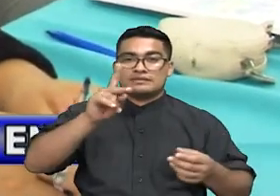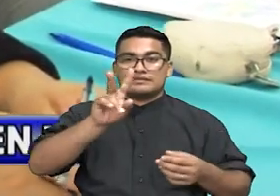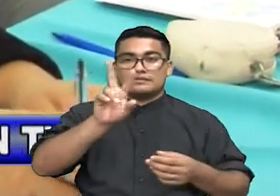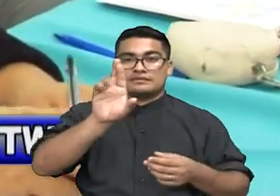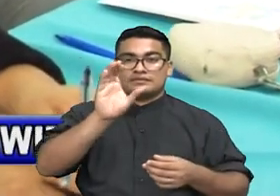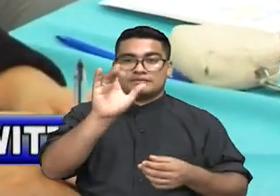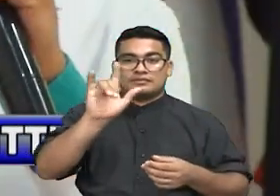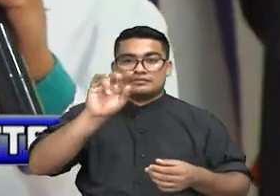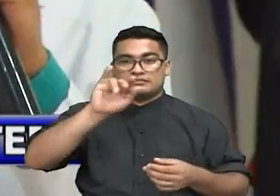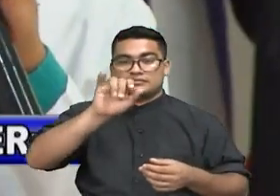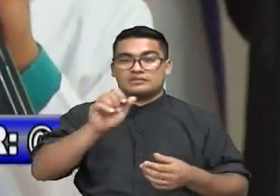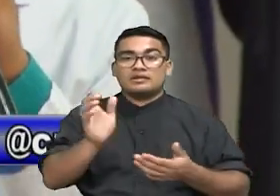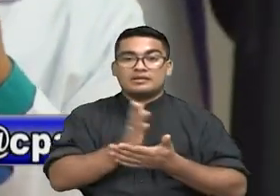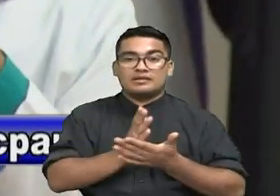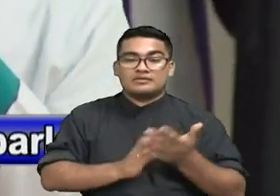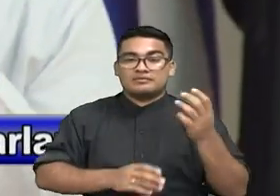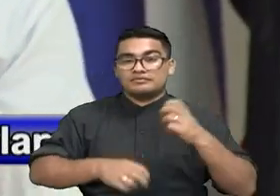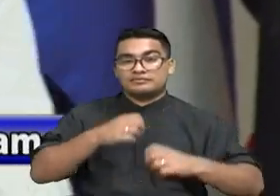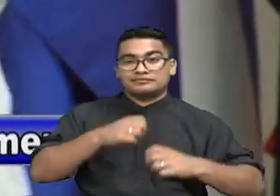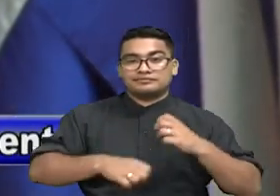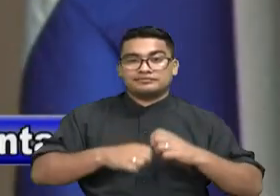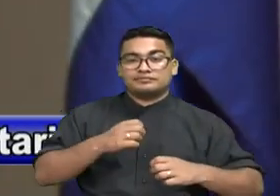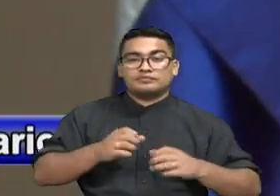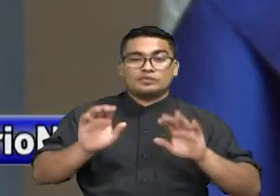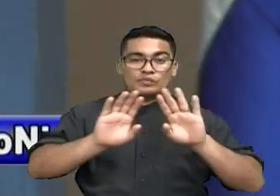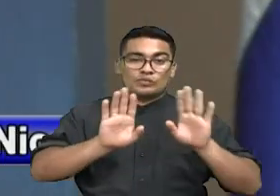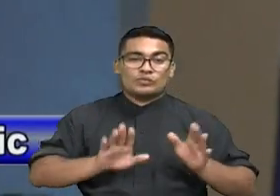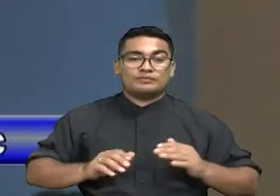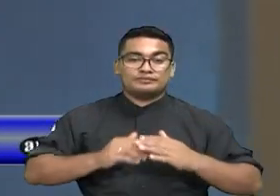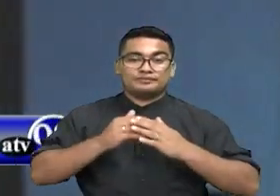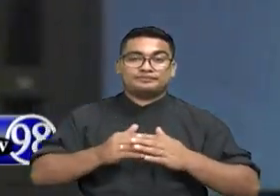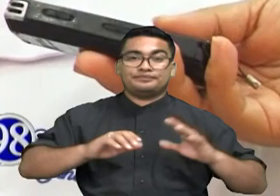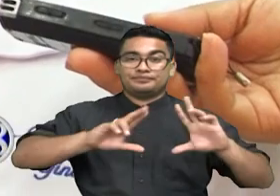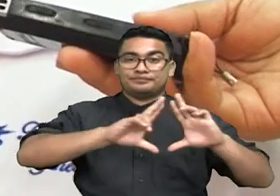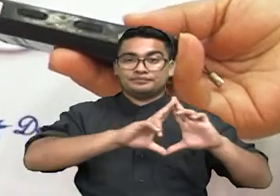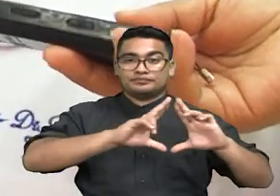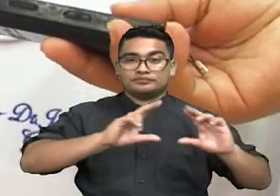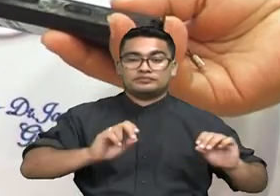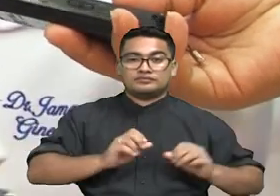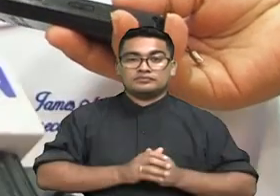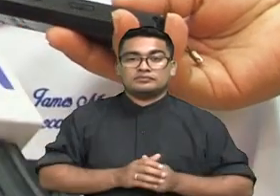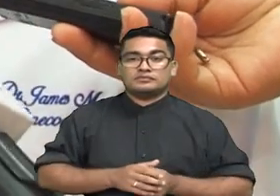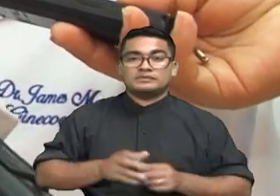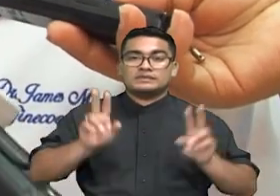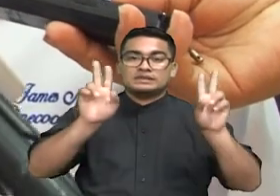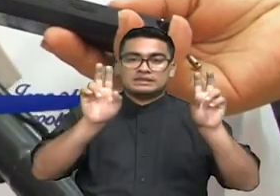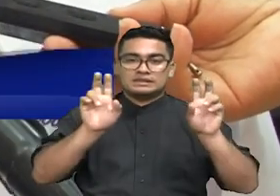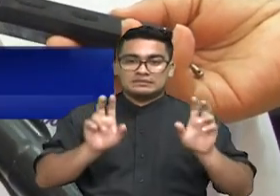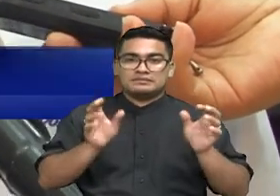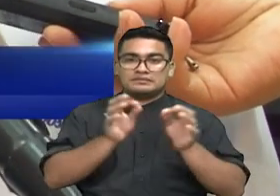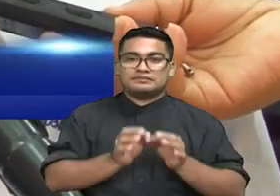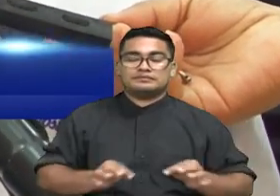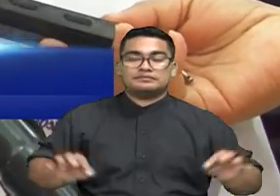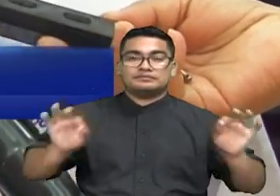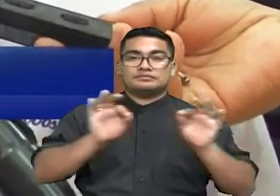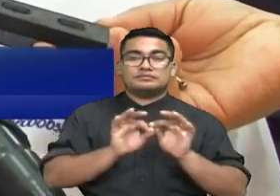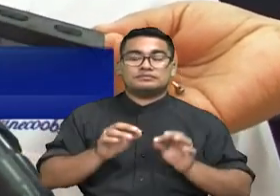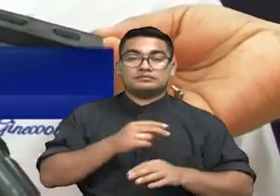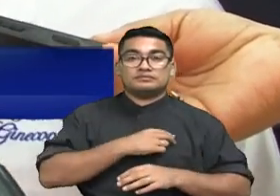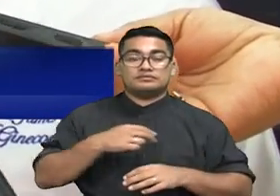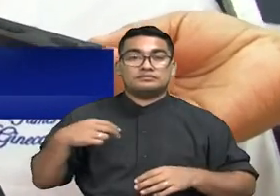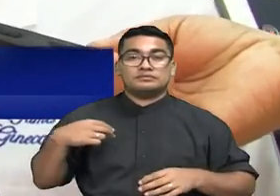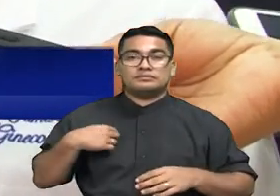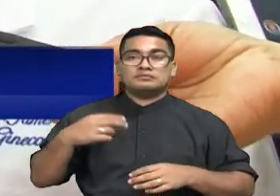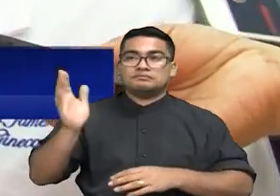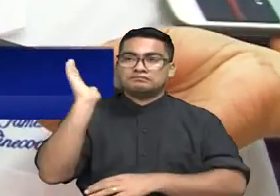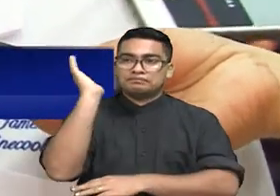de las complicaciones obstétricas que se presentan en el país. Sí, los temas más importantes que estamos tratando en este